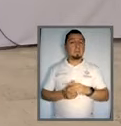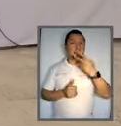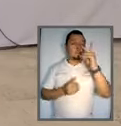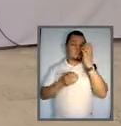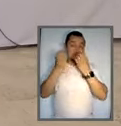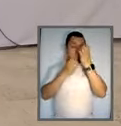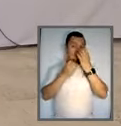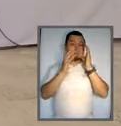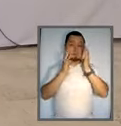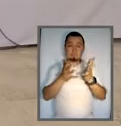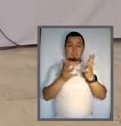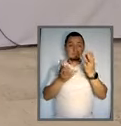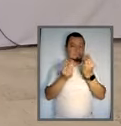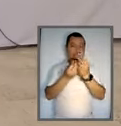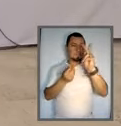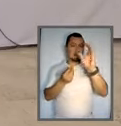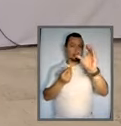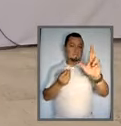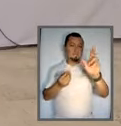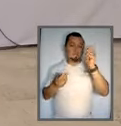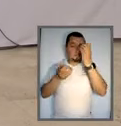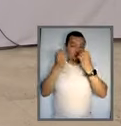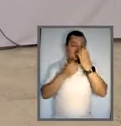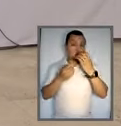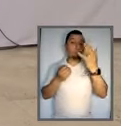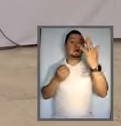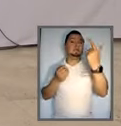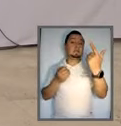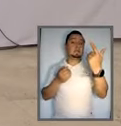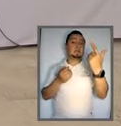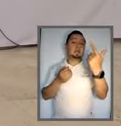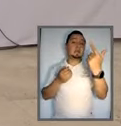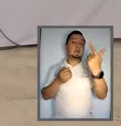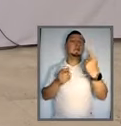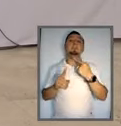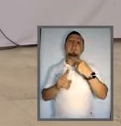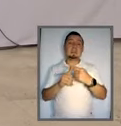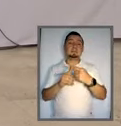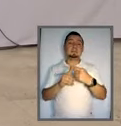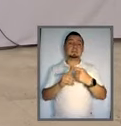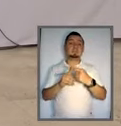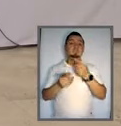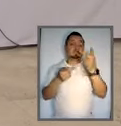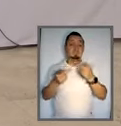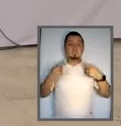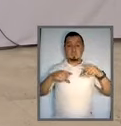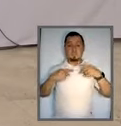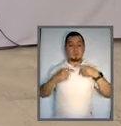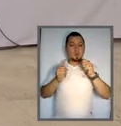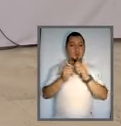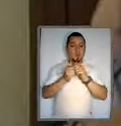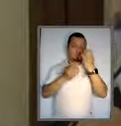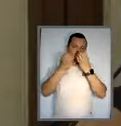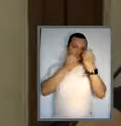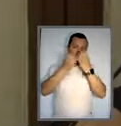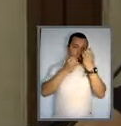hemos adquirido con todos los insumos, se requieren 57 insumos, más el personal para procesarlas